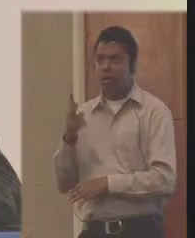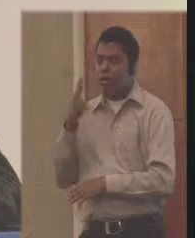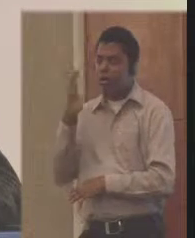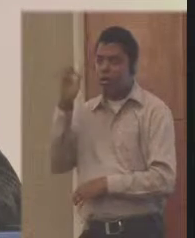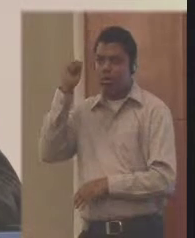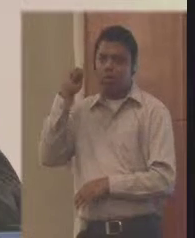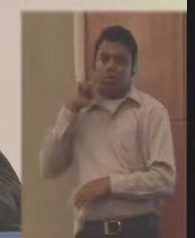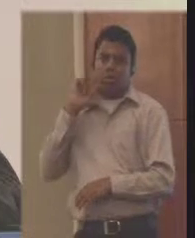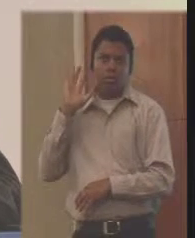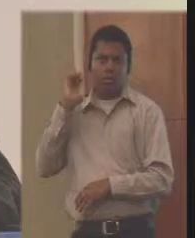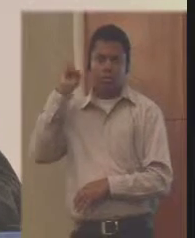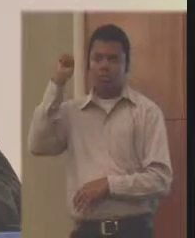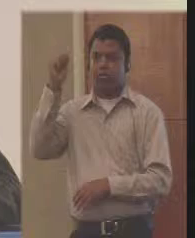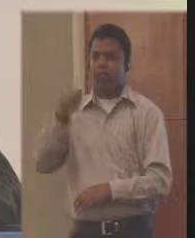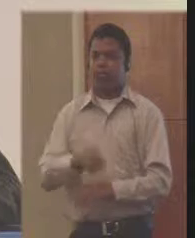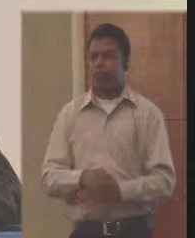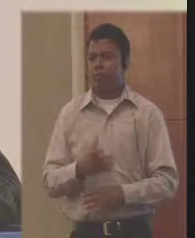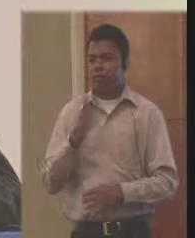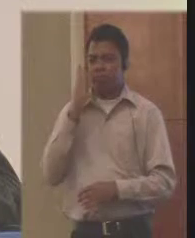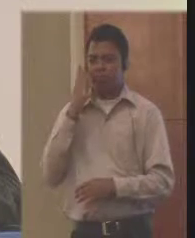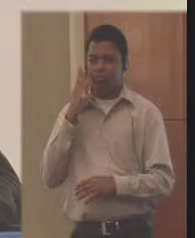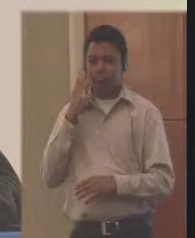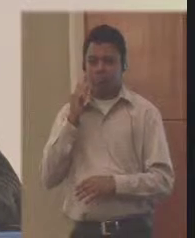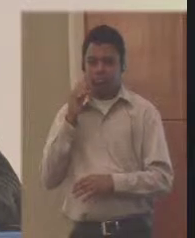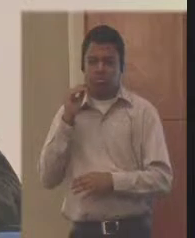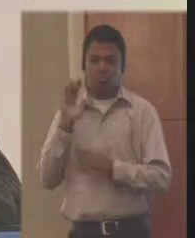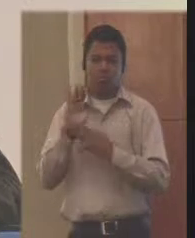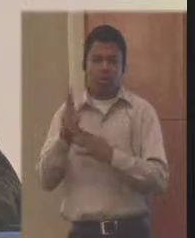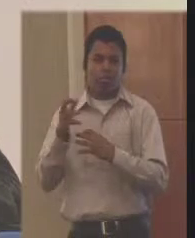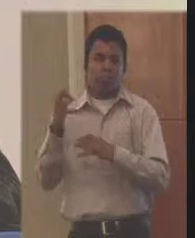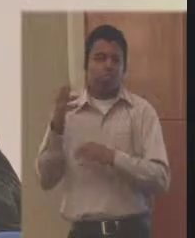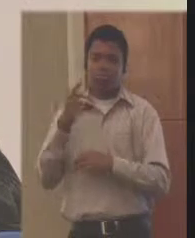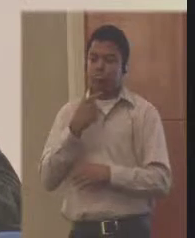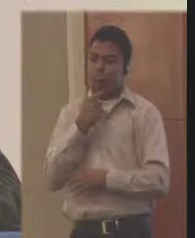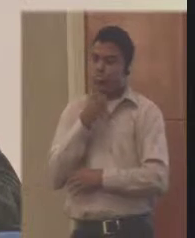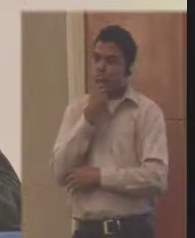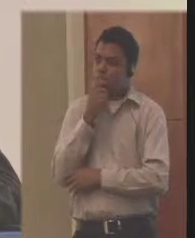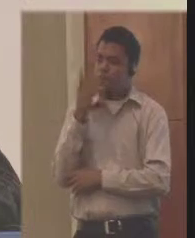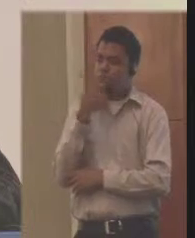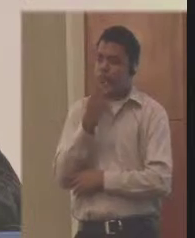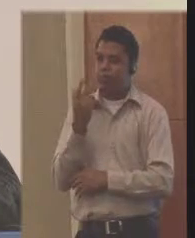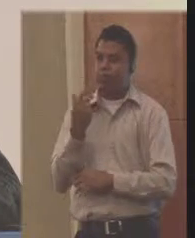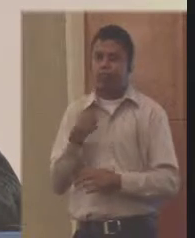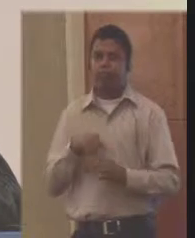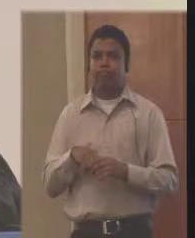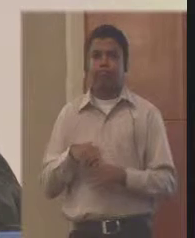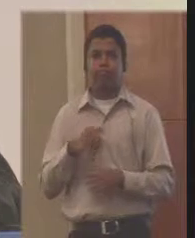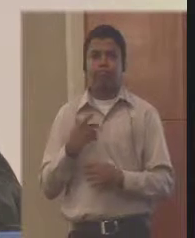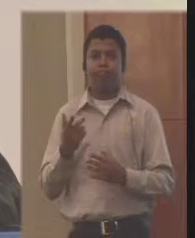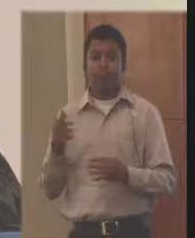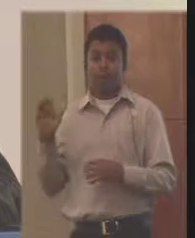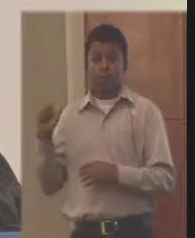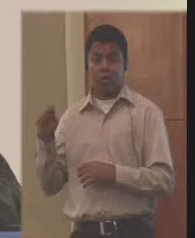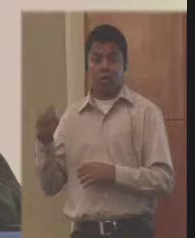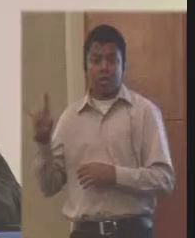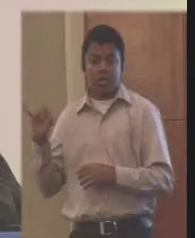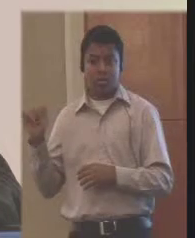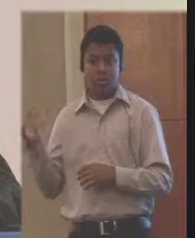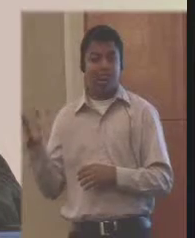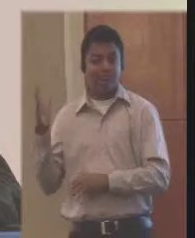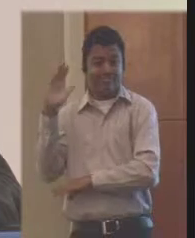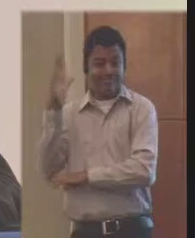como se mencionó aquí, de parte, por ejemplo, de Andy, Colombia. 4.